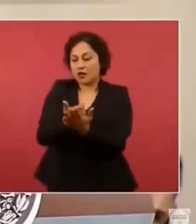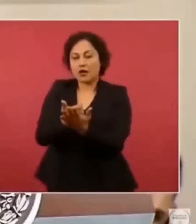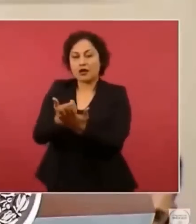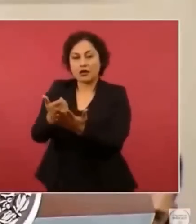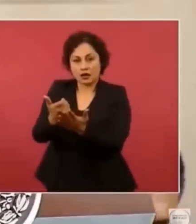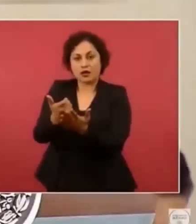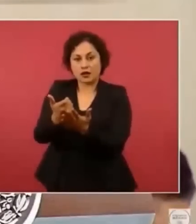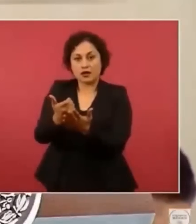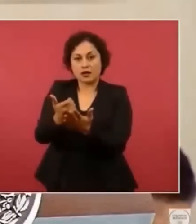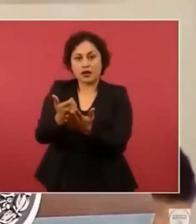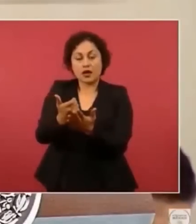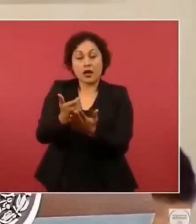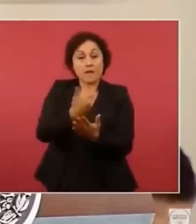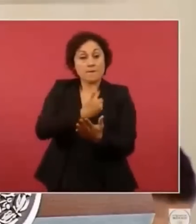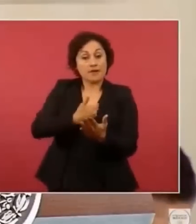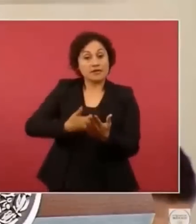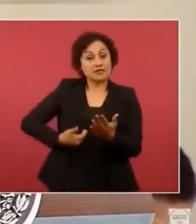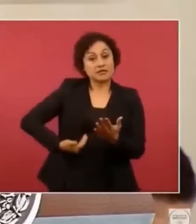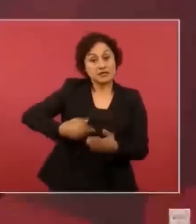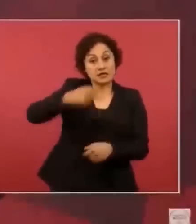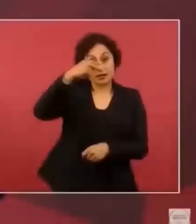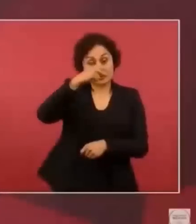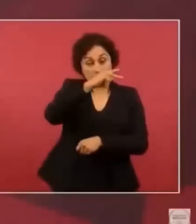la República.